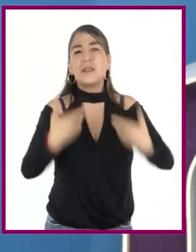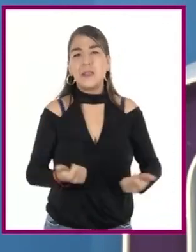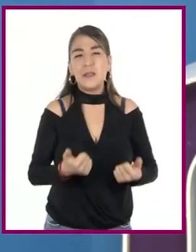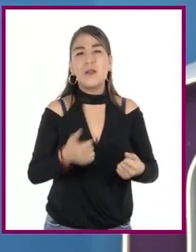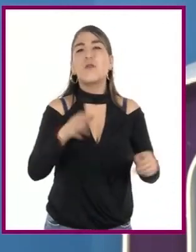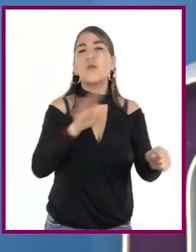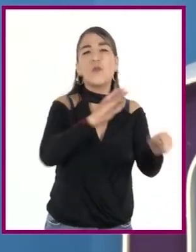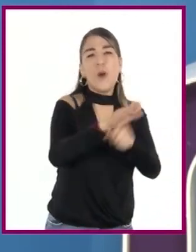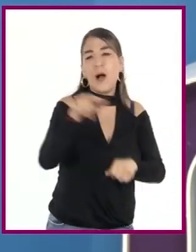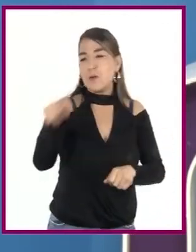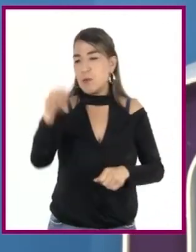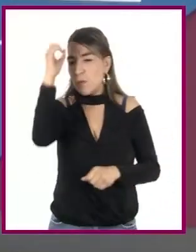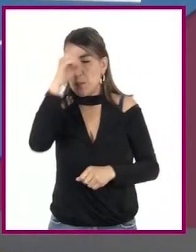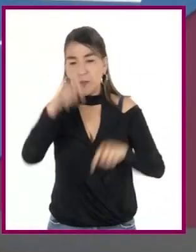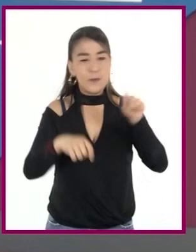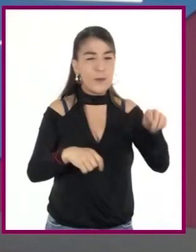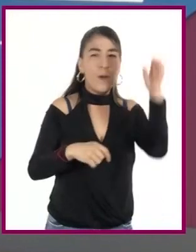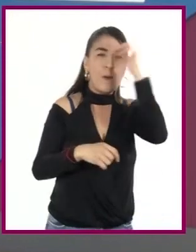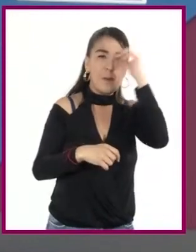punto de vista contrario.